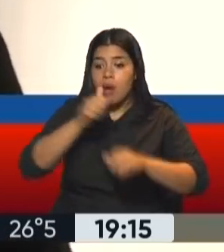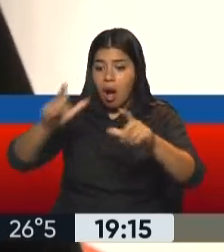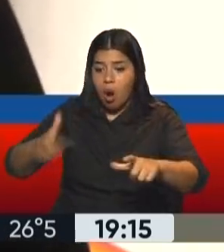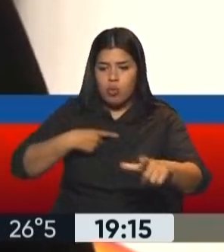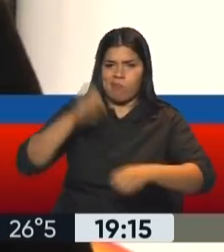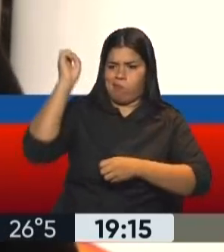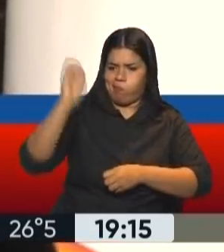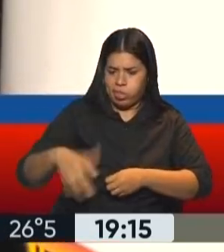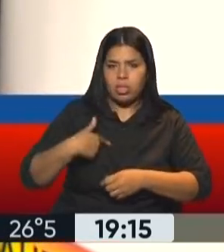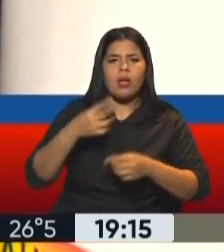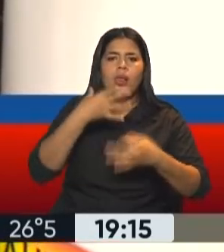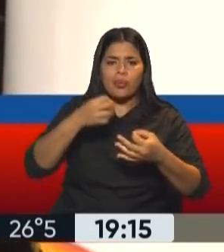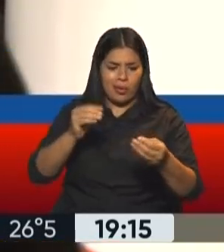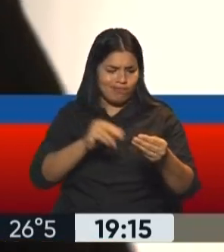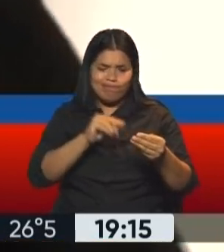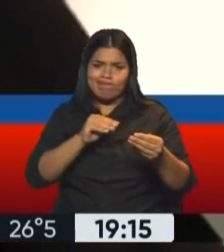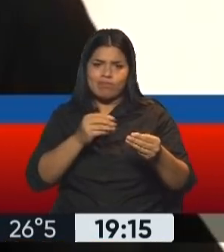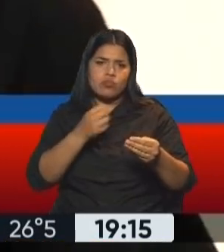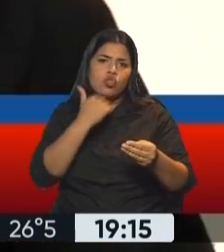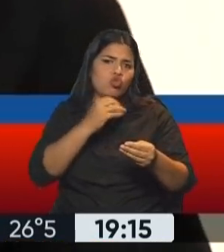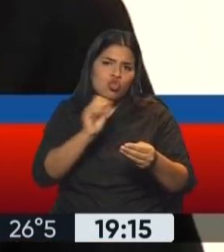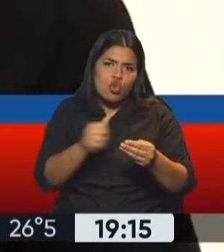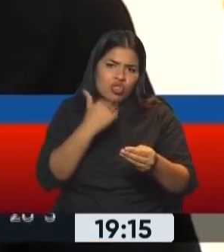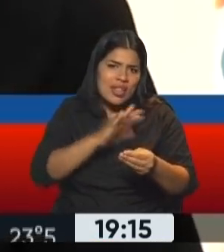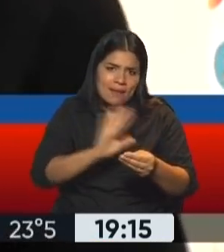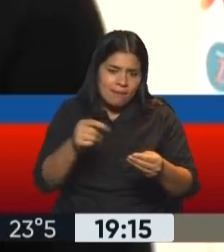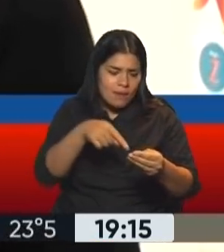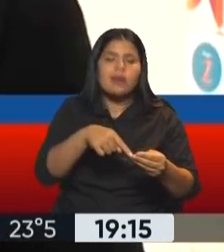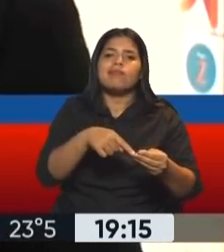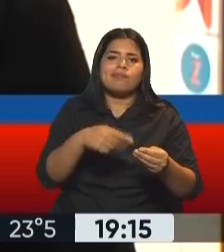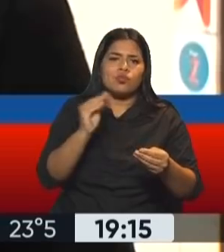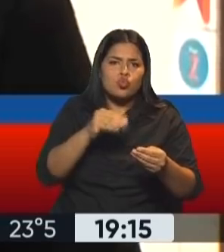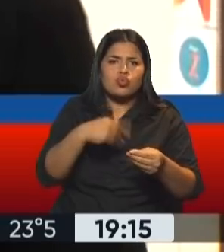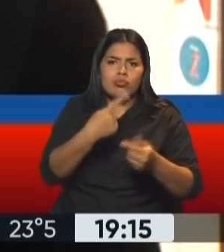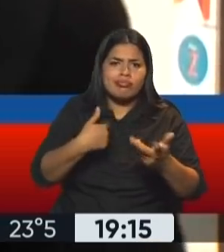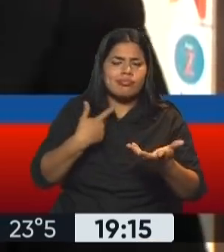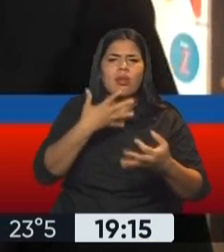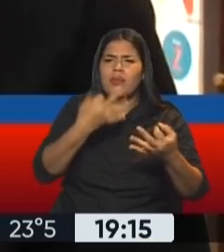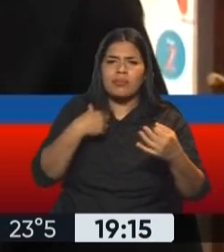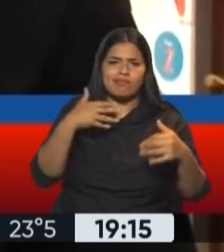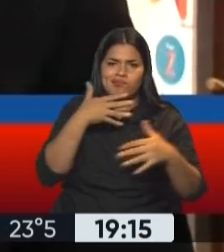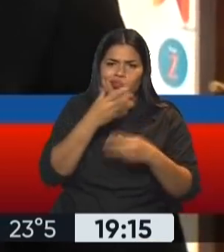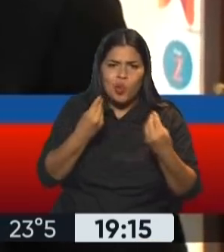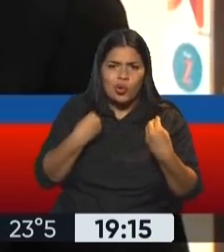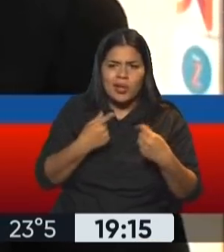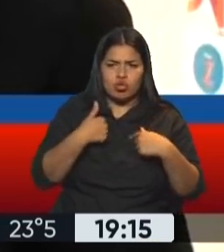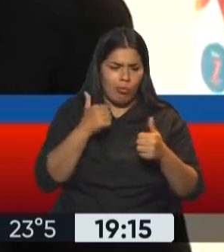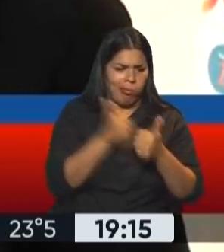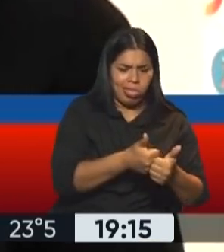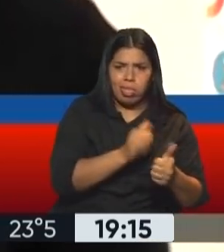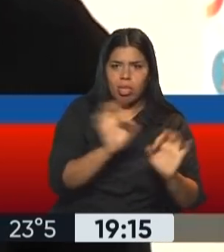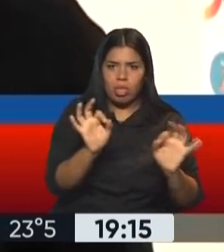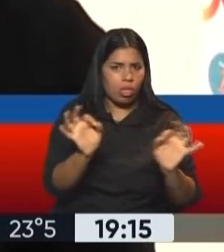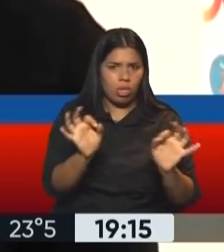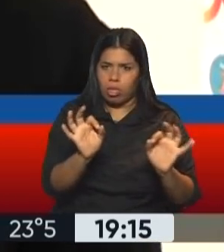de agua, quedó todo sucio, lo patearon. Inentendible, porque no es que yo lo choqué, lo enfrenté o algo, sino que él estaba pasando por la valla que